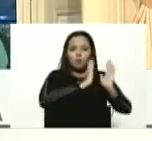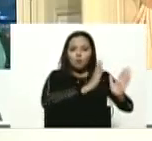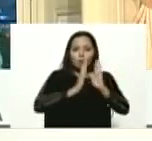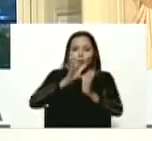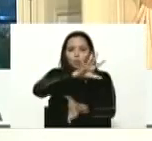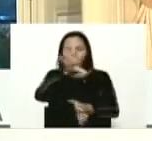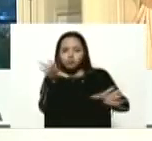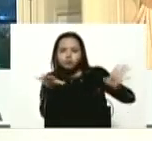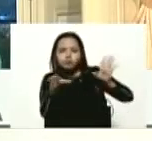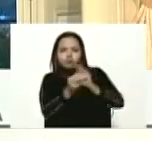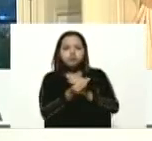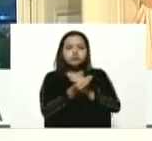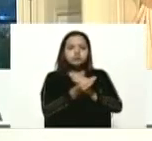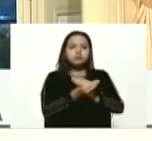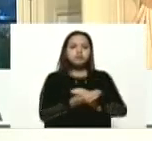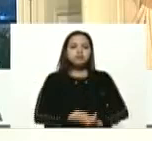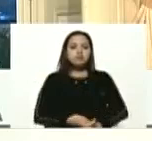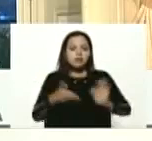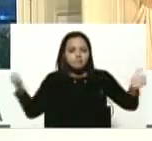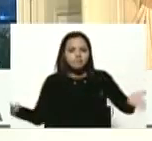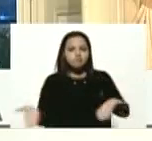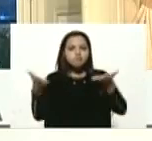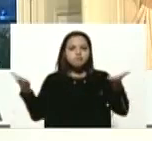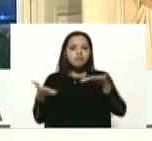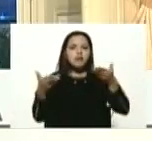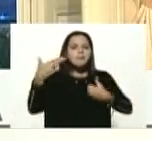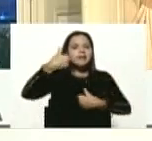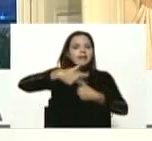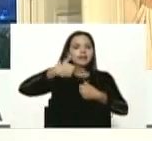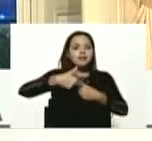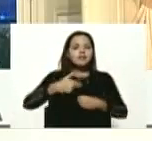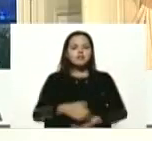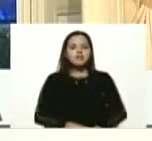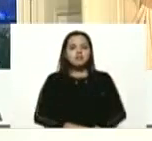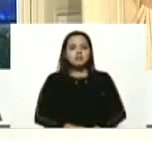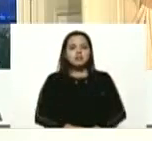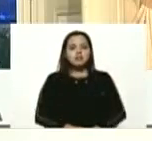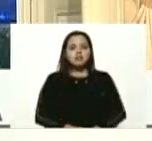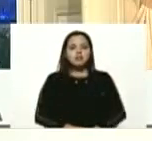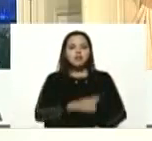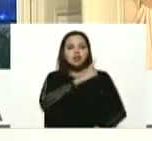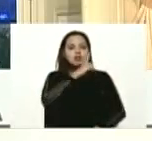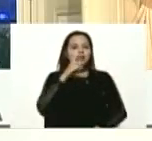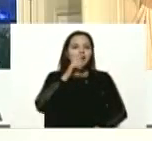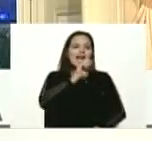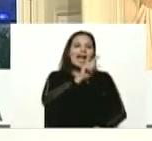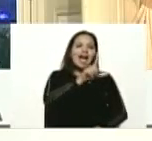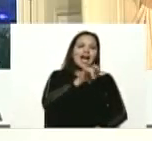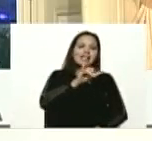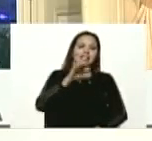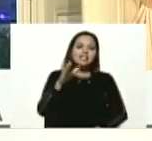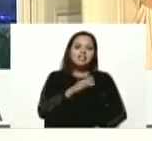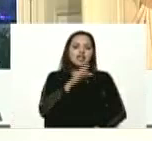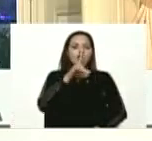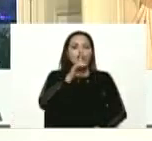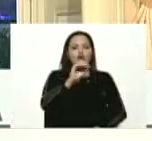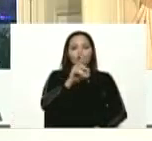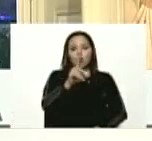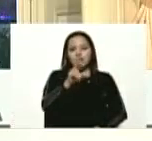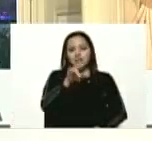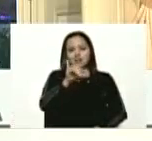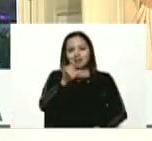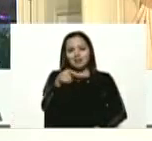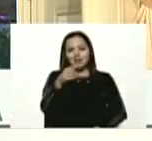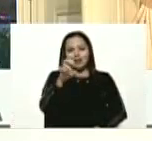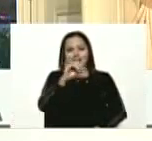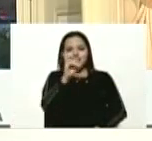Reorganización, Reestructuración y Reimpulso de PDVSA, que lleva el nombre de Ali Rodríguez Araque, le informe a nuestro pueblo de